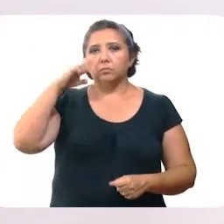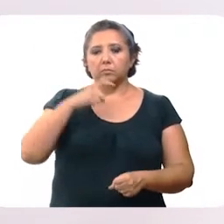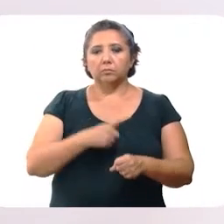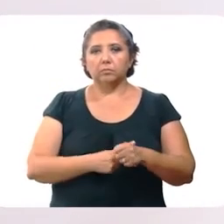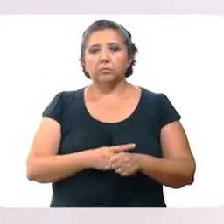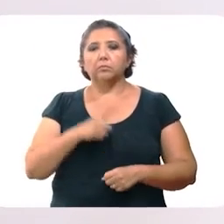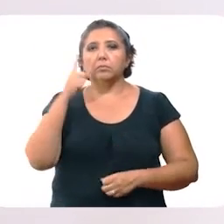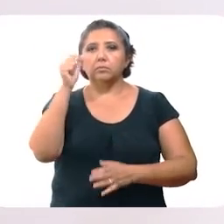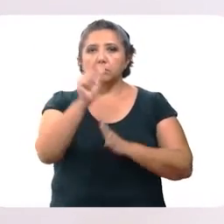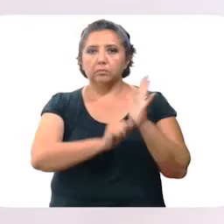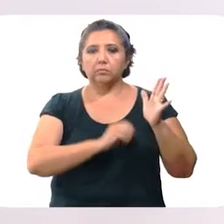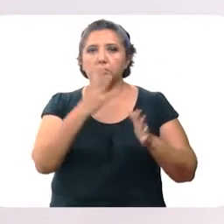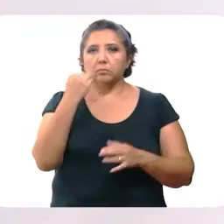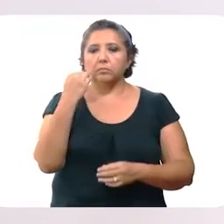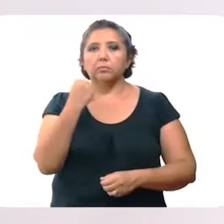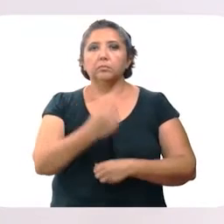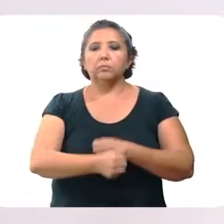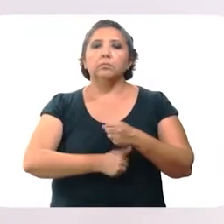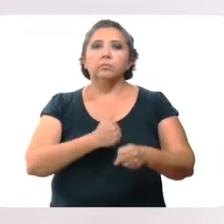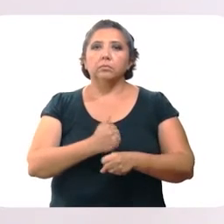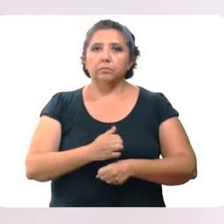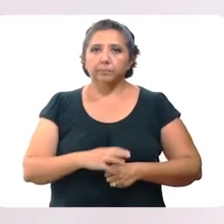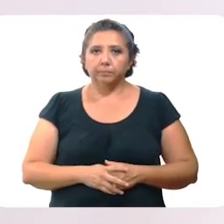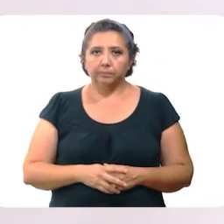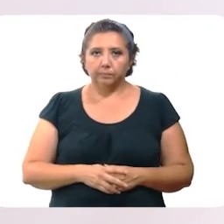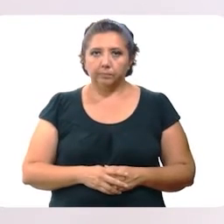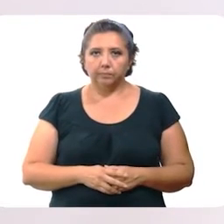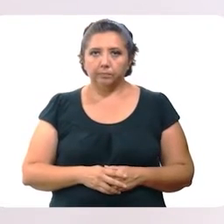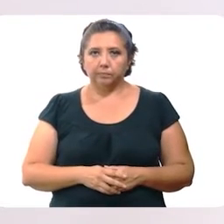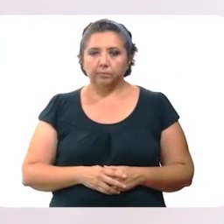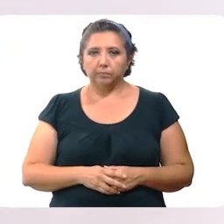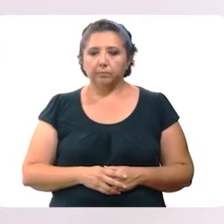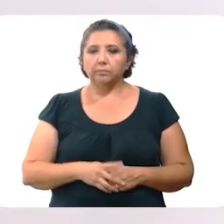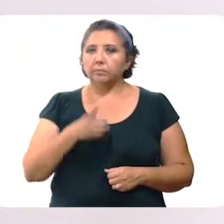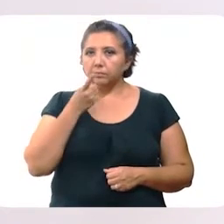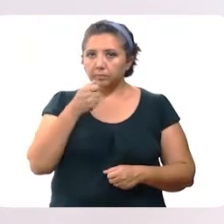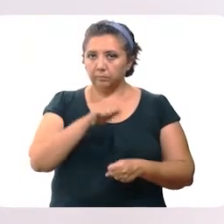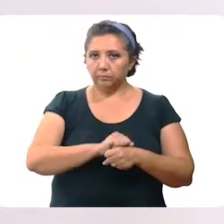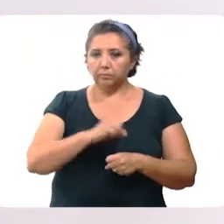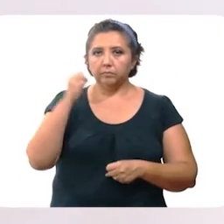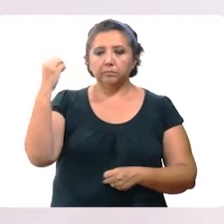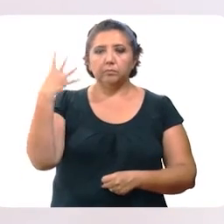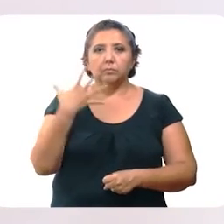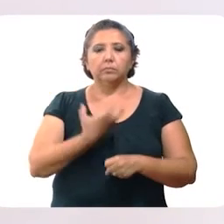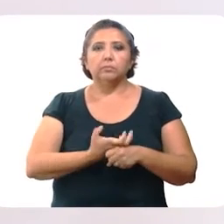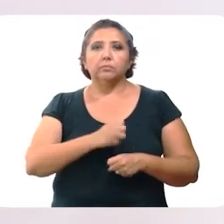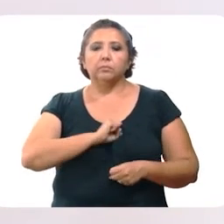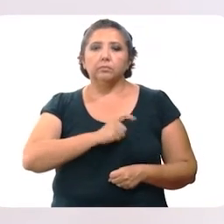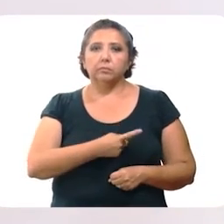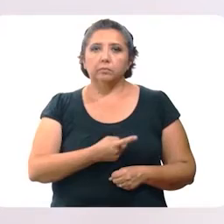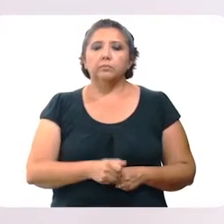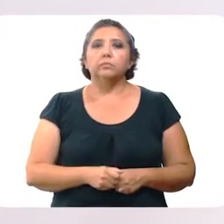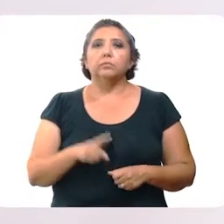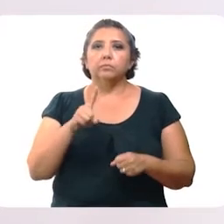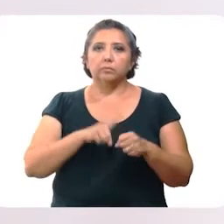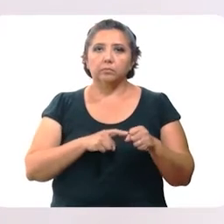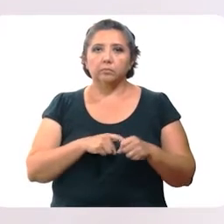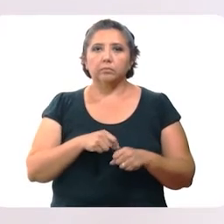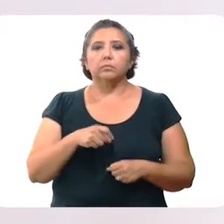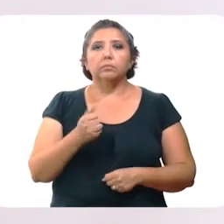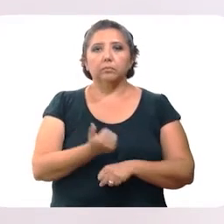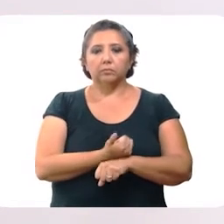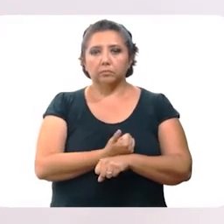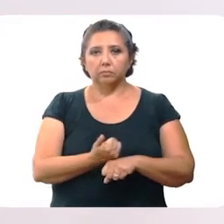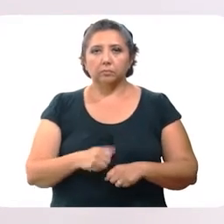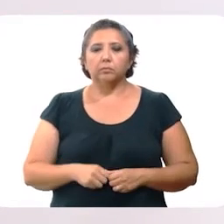bekalano, jumpuli. Ula kohatze tupateko, basko nyes, le shakalil betantiobo. Uki inil tulak lemakos, okupakateole kohanilo, tía ngichil lupel